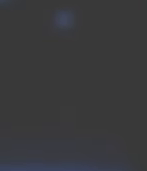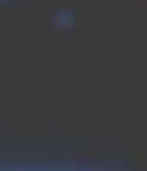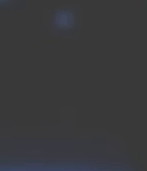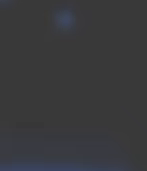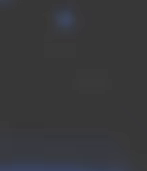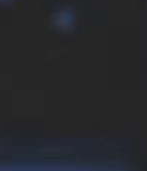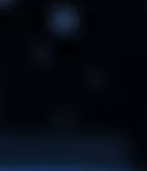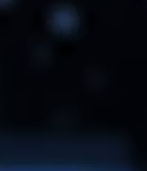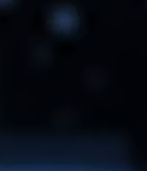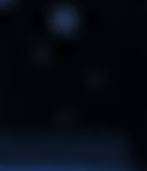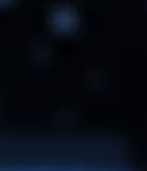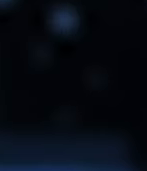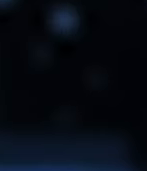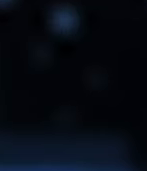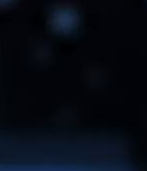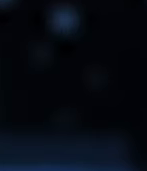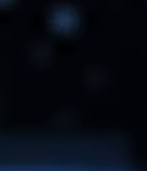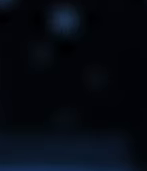800-833-7233 y